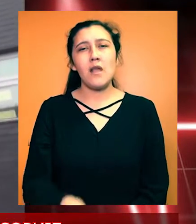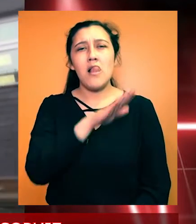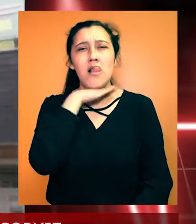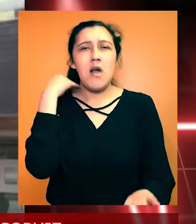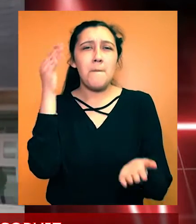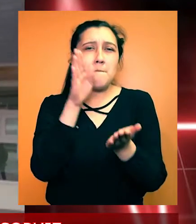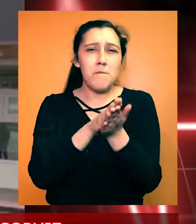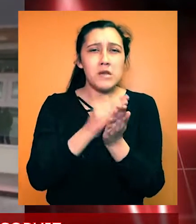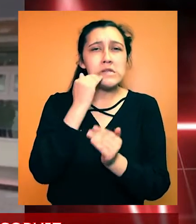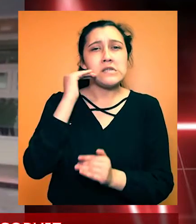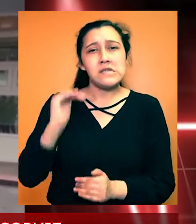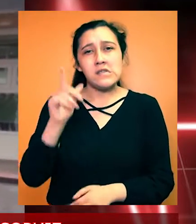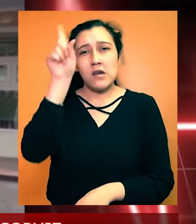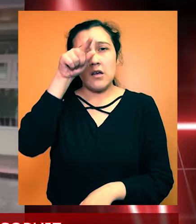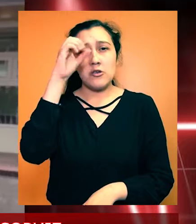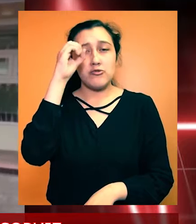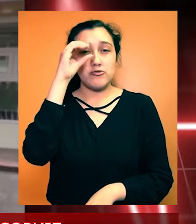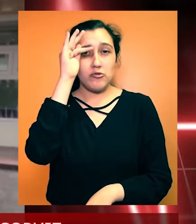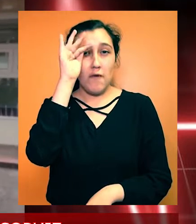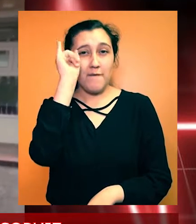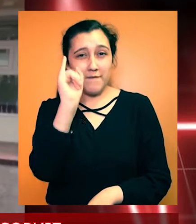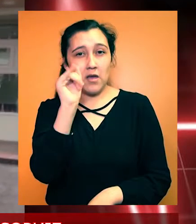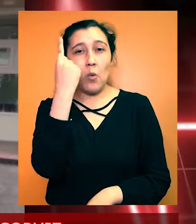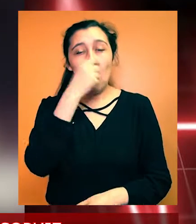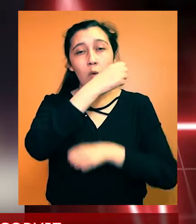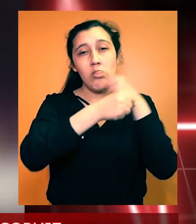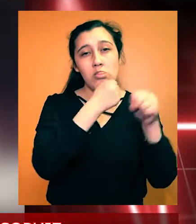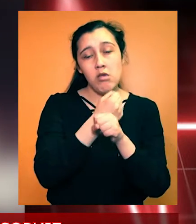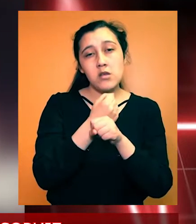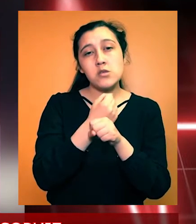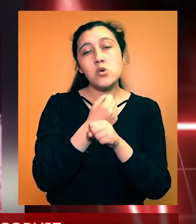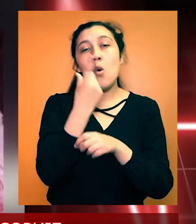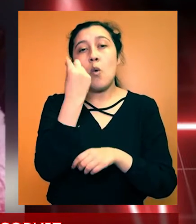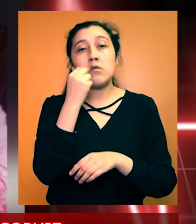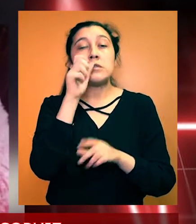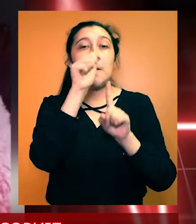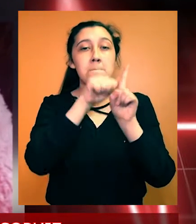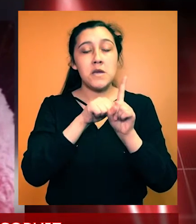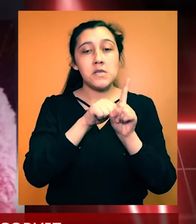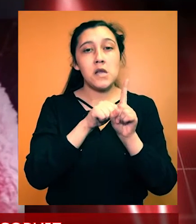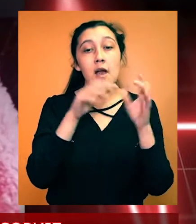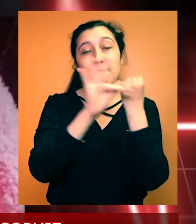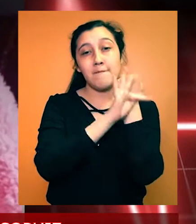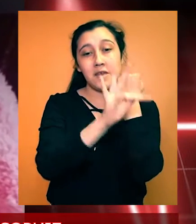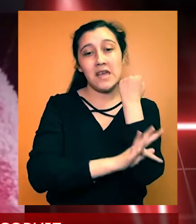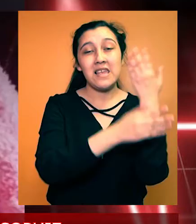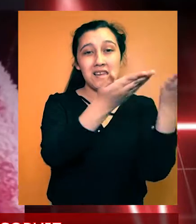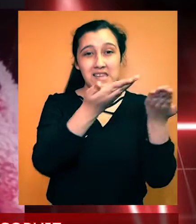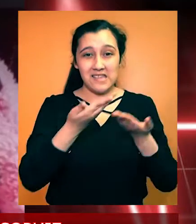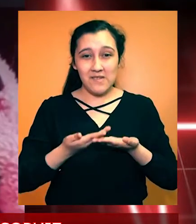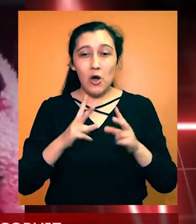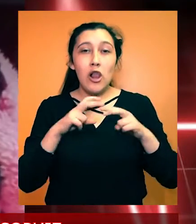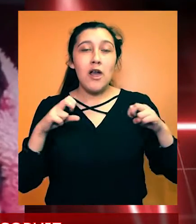Luego de 14 meses tras la muerte de la pequeña Sophie de un año y 11 meses, la Fiscalía recibió los resultados de las pericias realizadas por